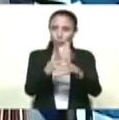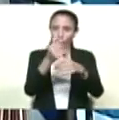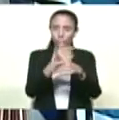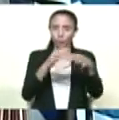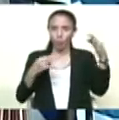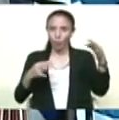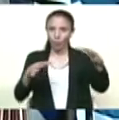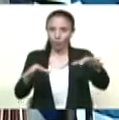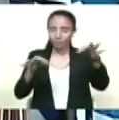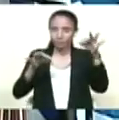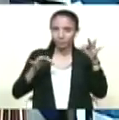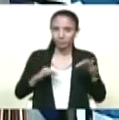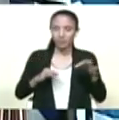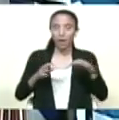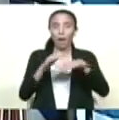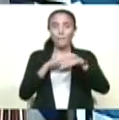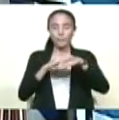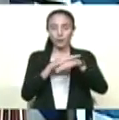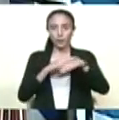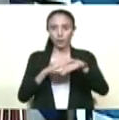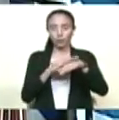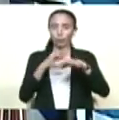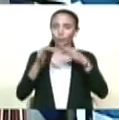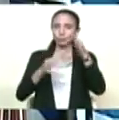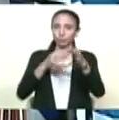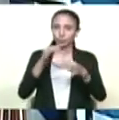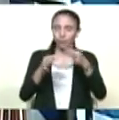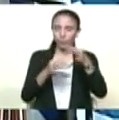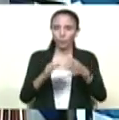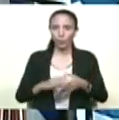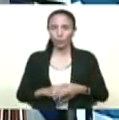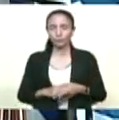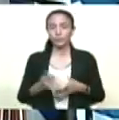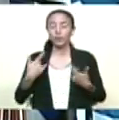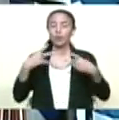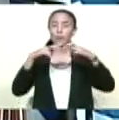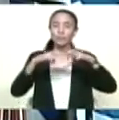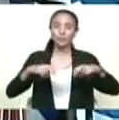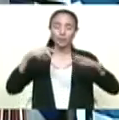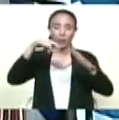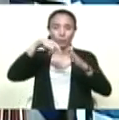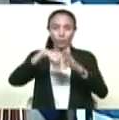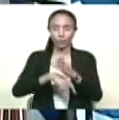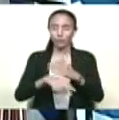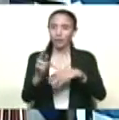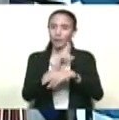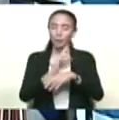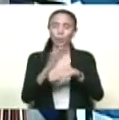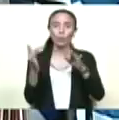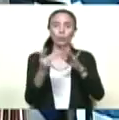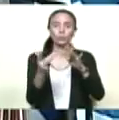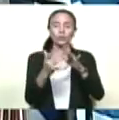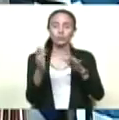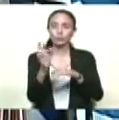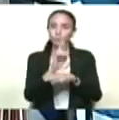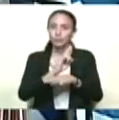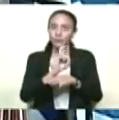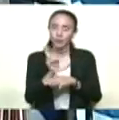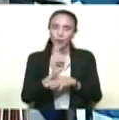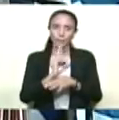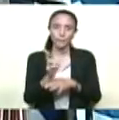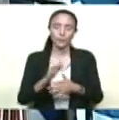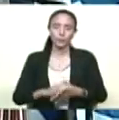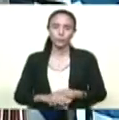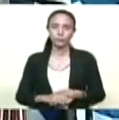el ex ministro rafael ramírez dio sobre esta oficina estamos investigando la directa vinculación del